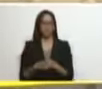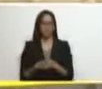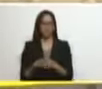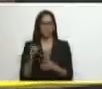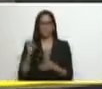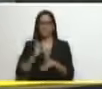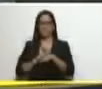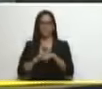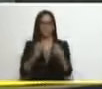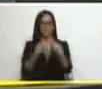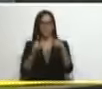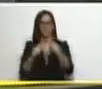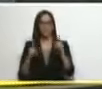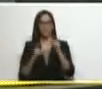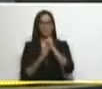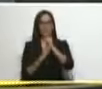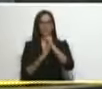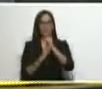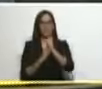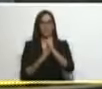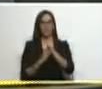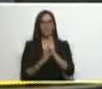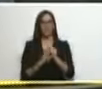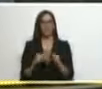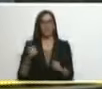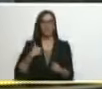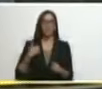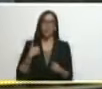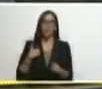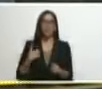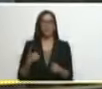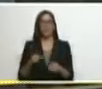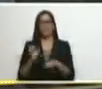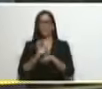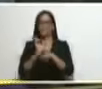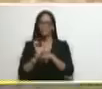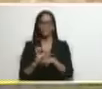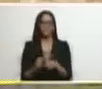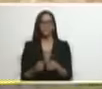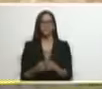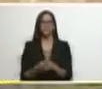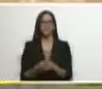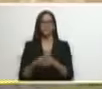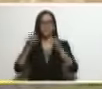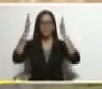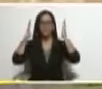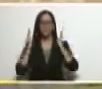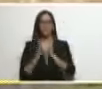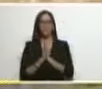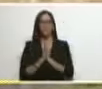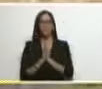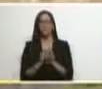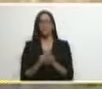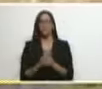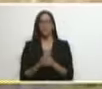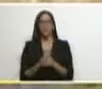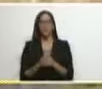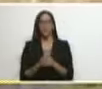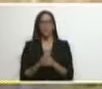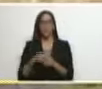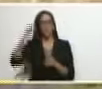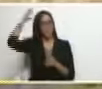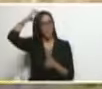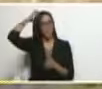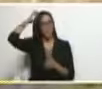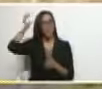presentes, líderes de la Iglesia católica, cristiana, líderes musulmanes, judíos presentes.